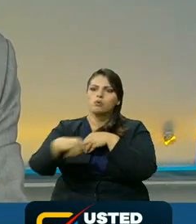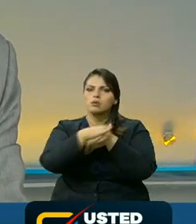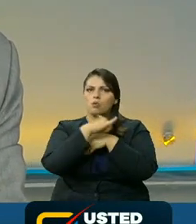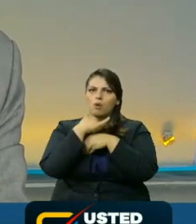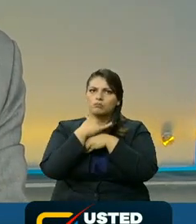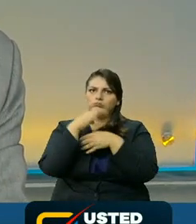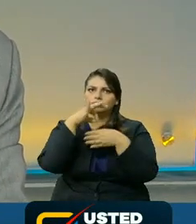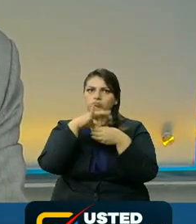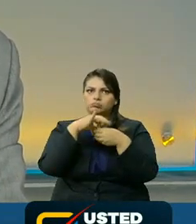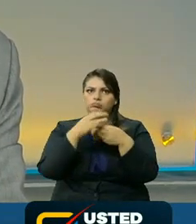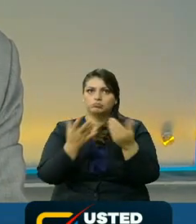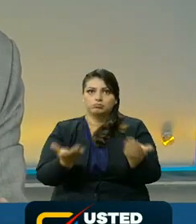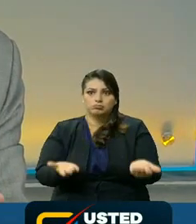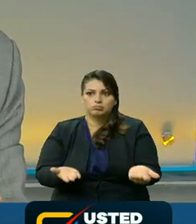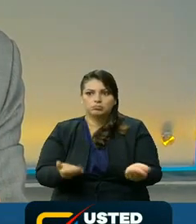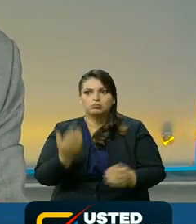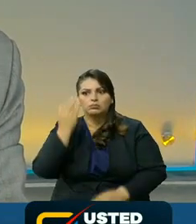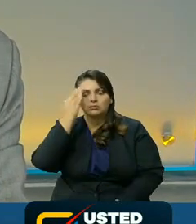fraude o de un